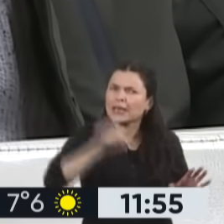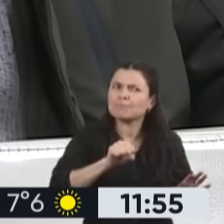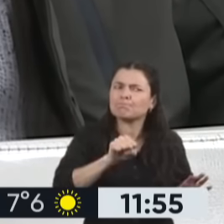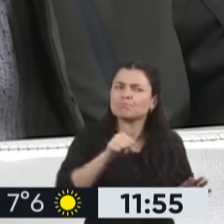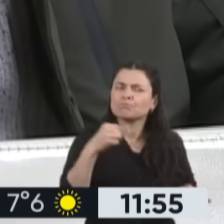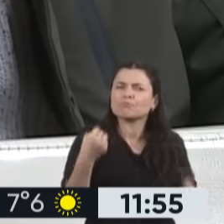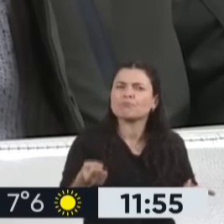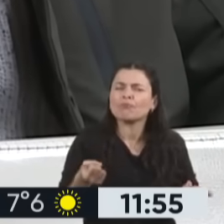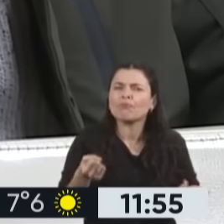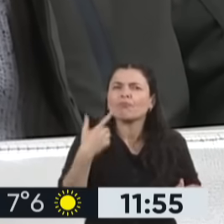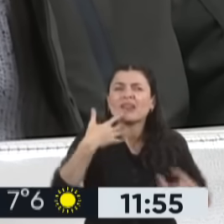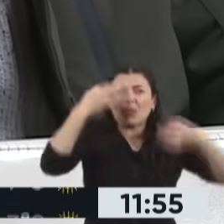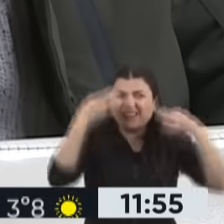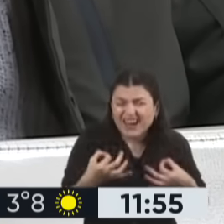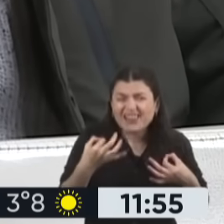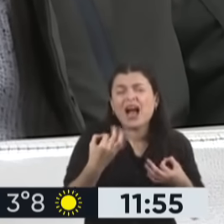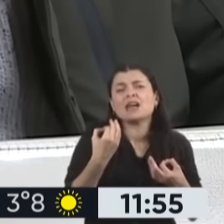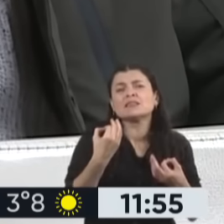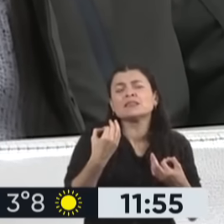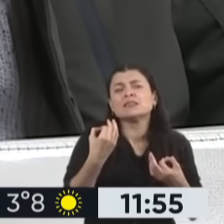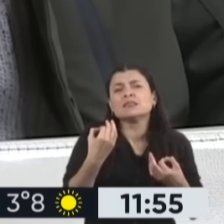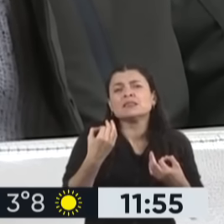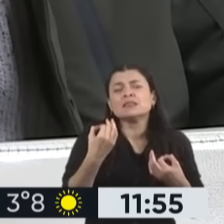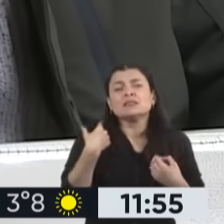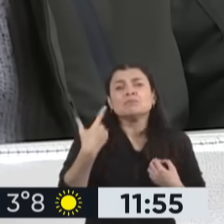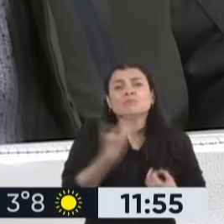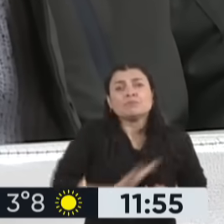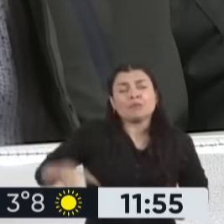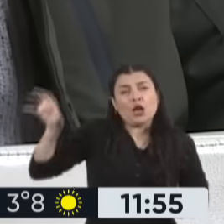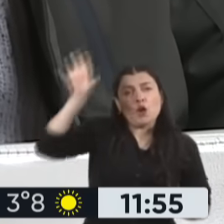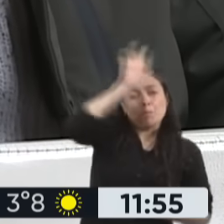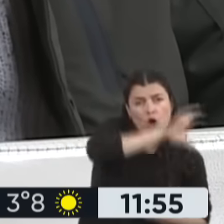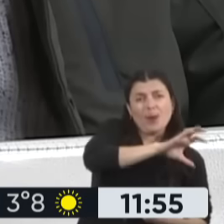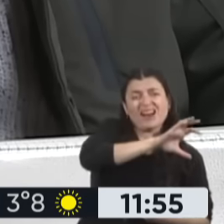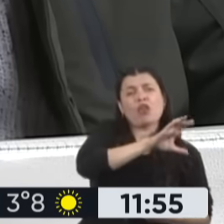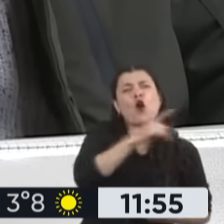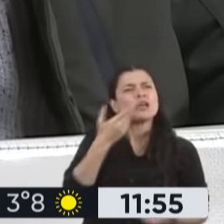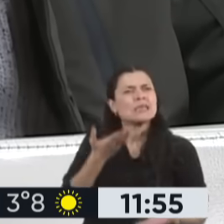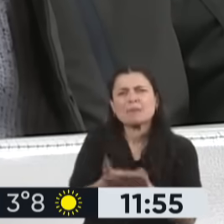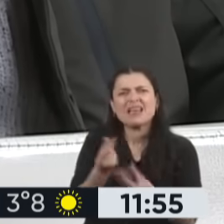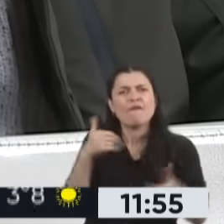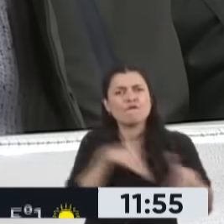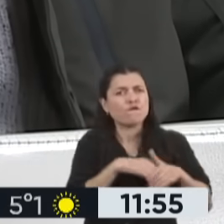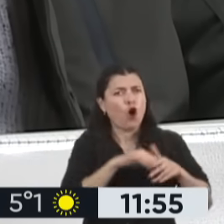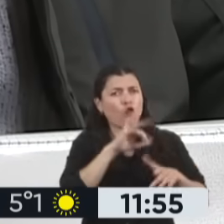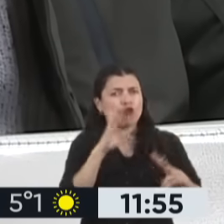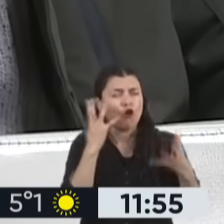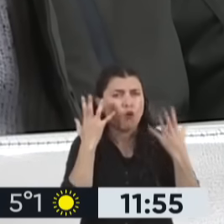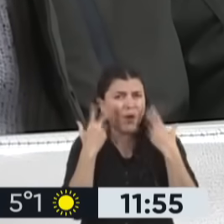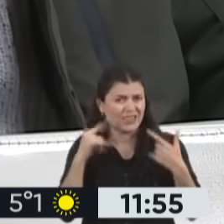hay un reclamo de fondos por parte de los gobernadores de las provincias que tuvo Estado Público el otro día con un